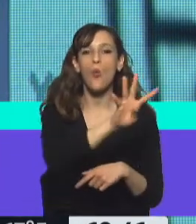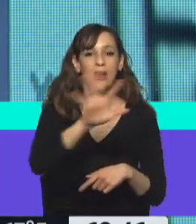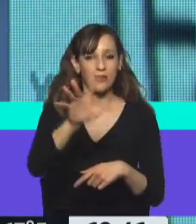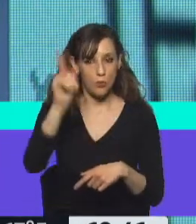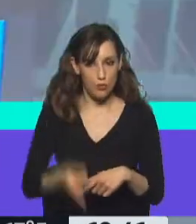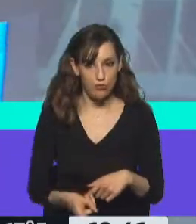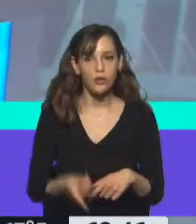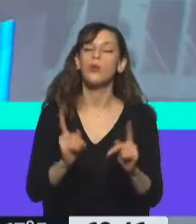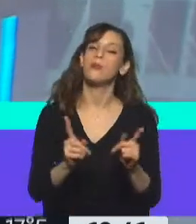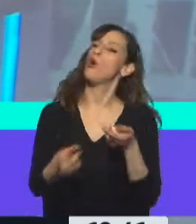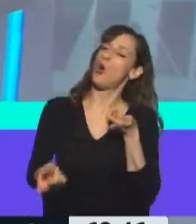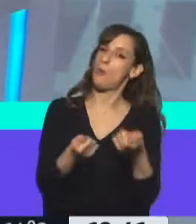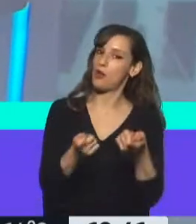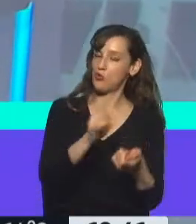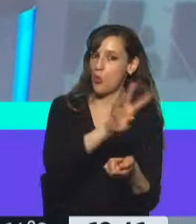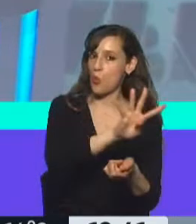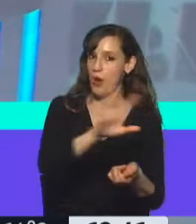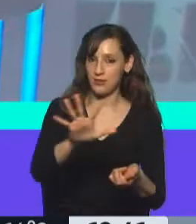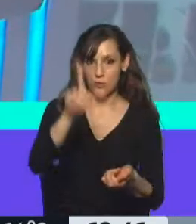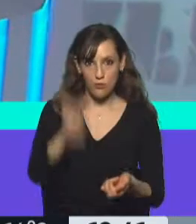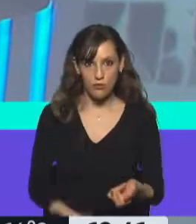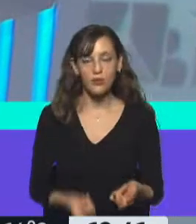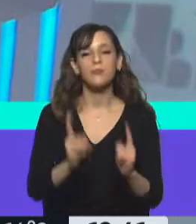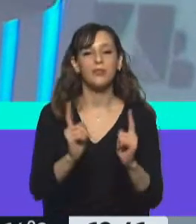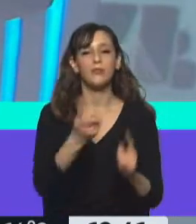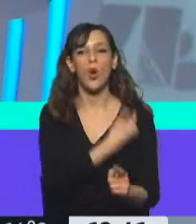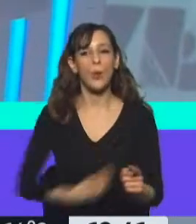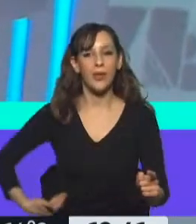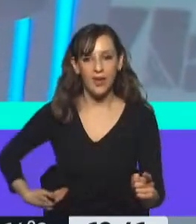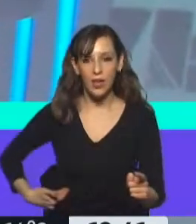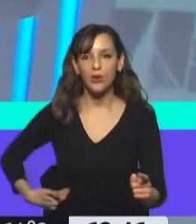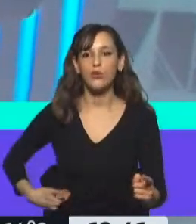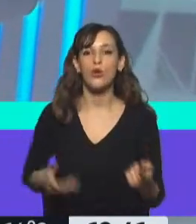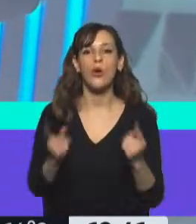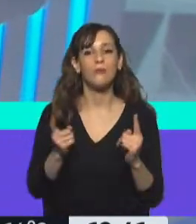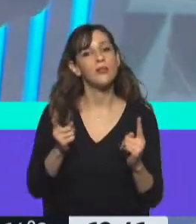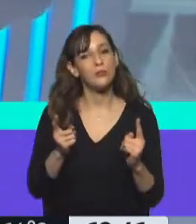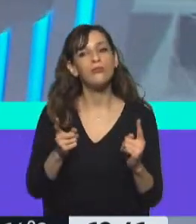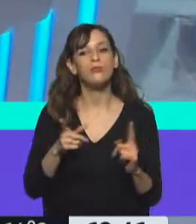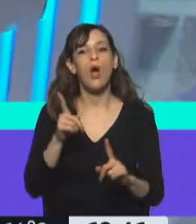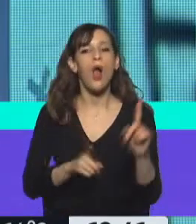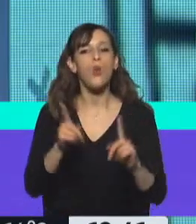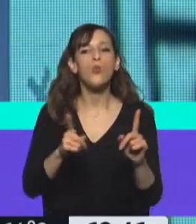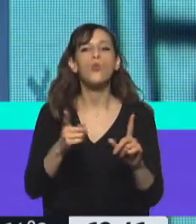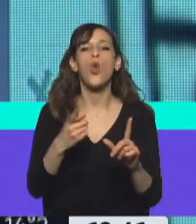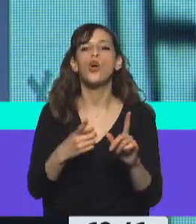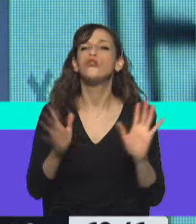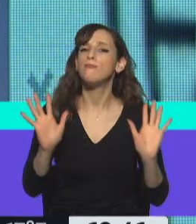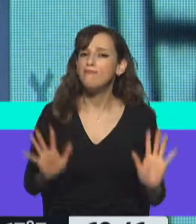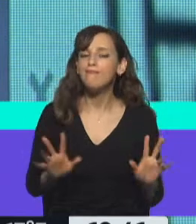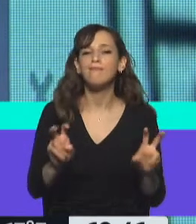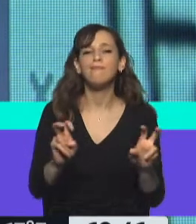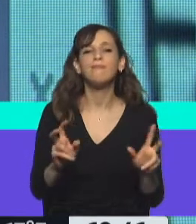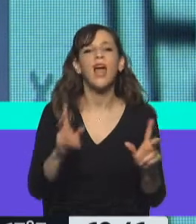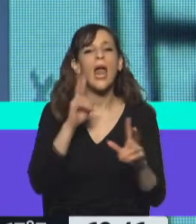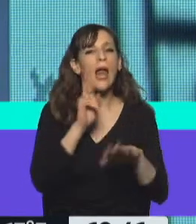el comercio 45 y exactamente inducido por el propio gobierno que está convocando a que aquellos que tenían cláusula de revisión o cláusula cartilla por día de